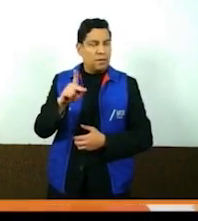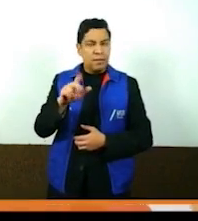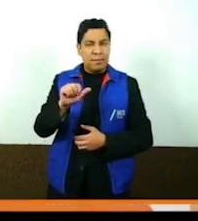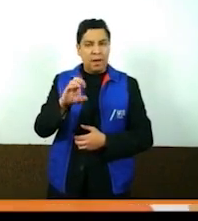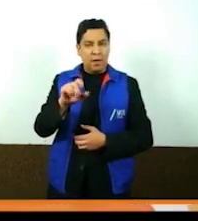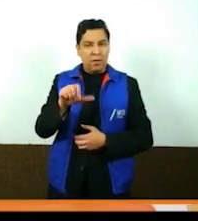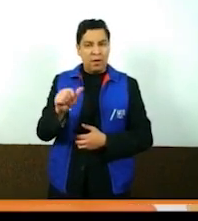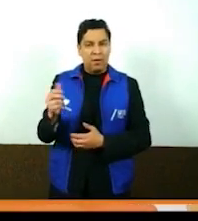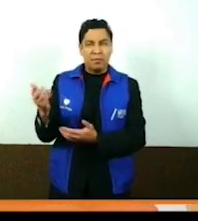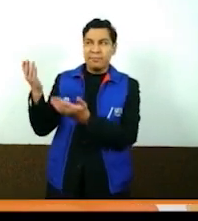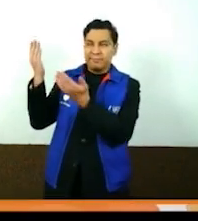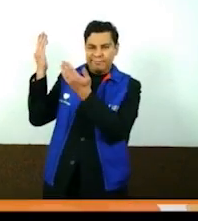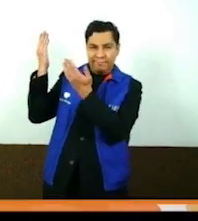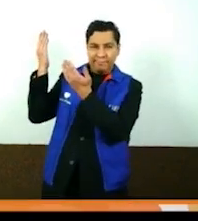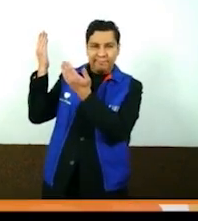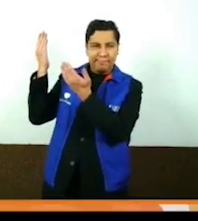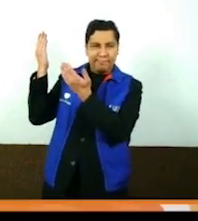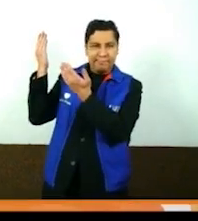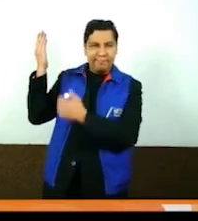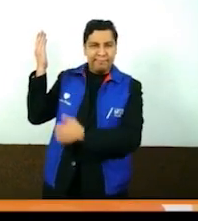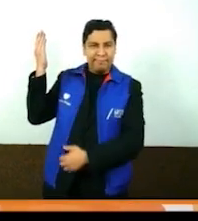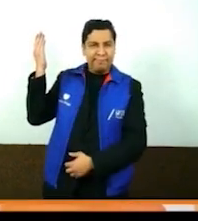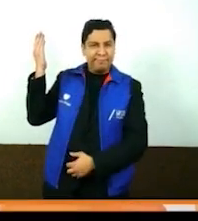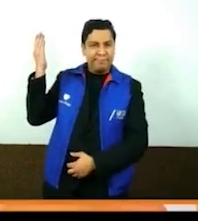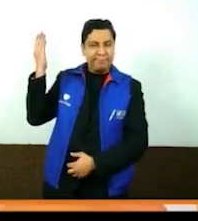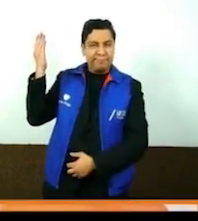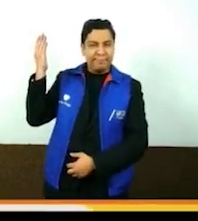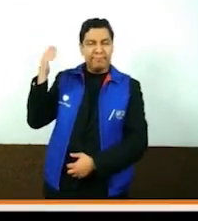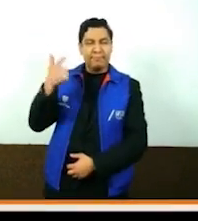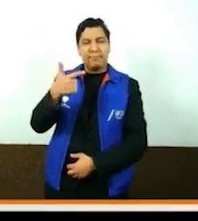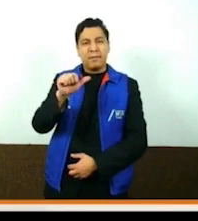Ana Paola Pérez Mendoza.